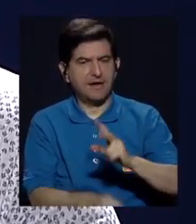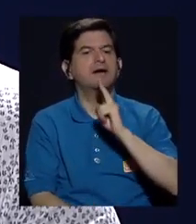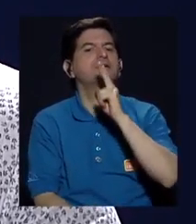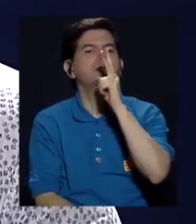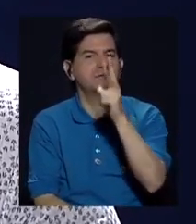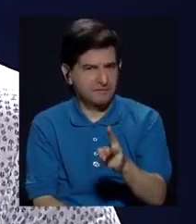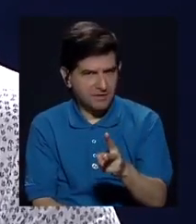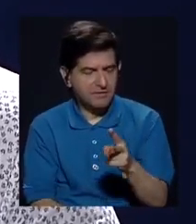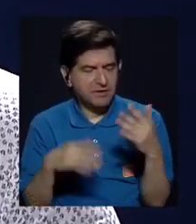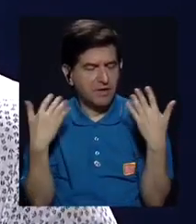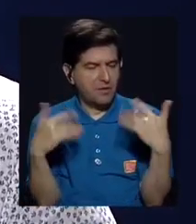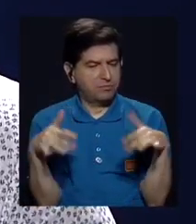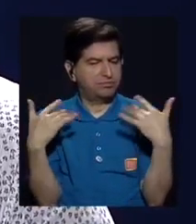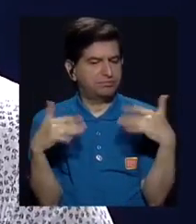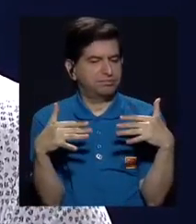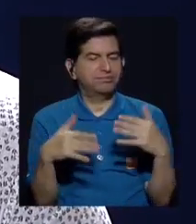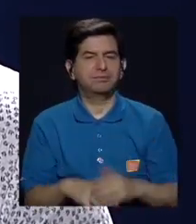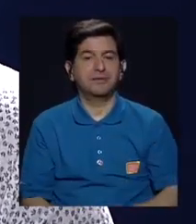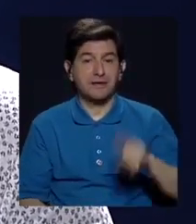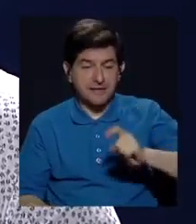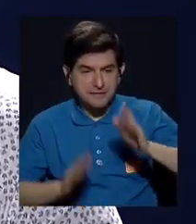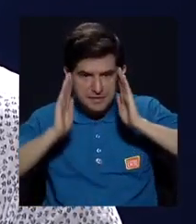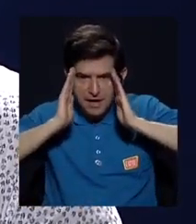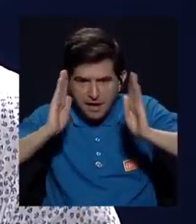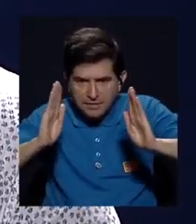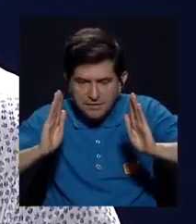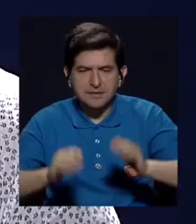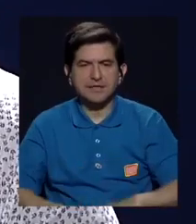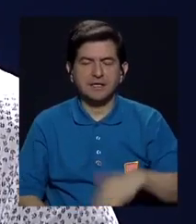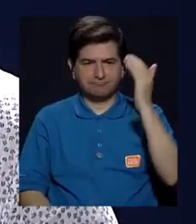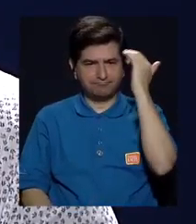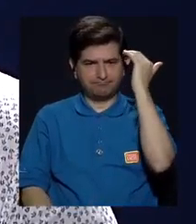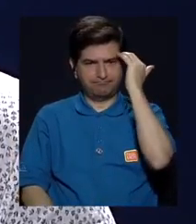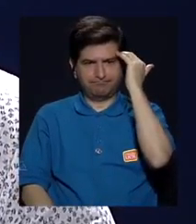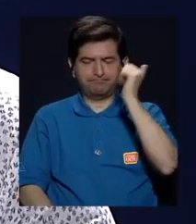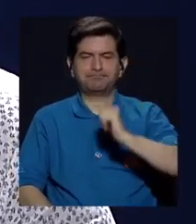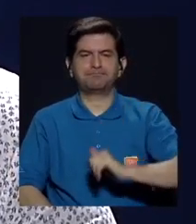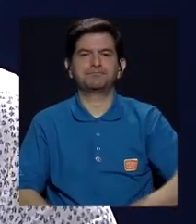realmente grande porque hay que abarcar mucho de ese conocimiento.